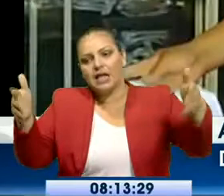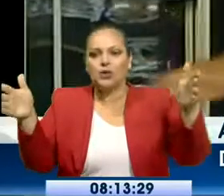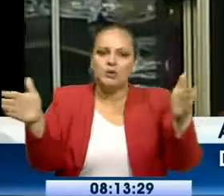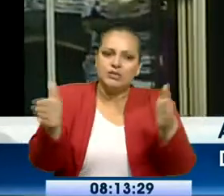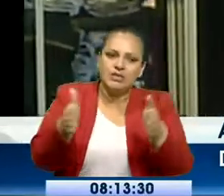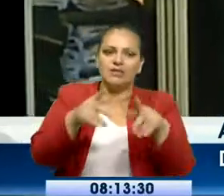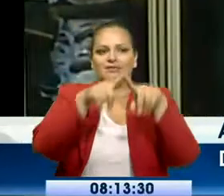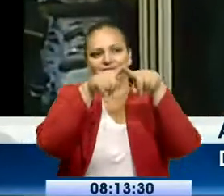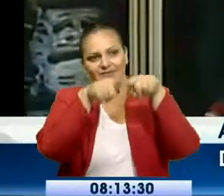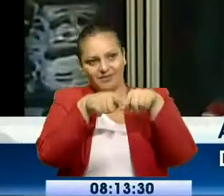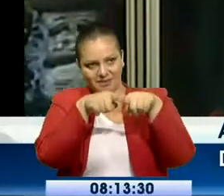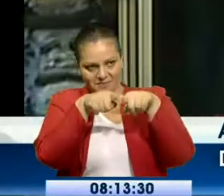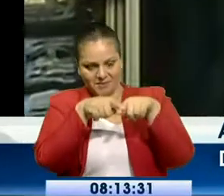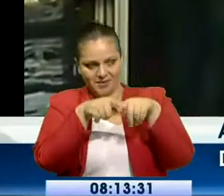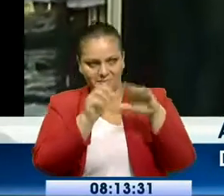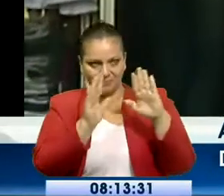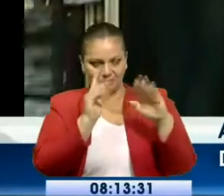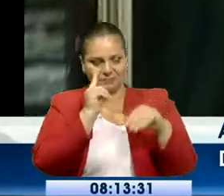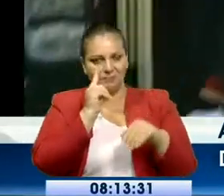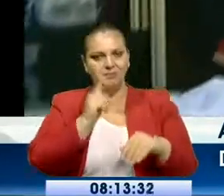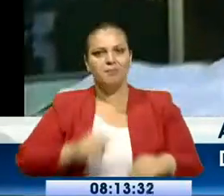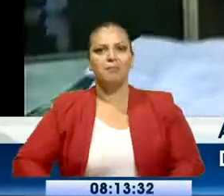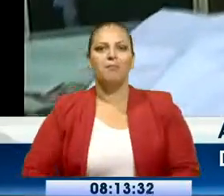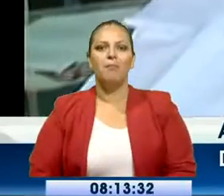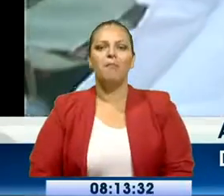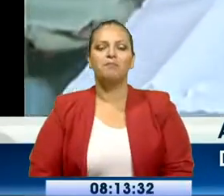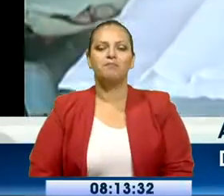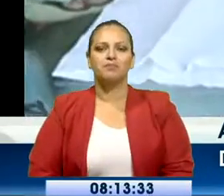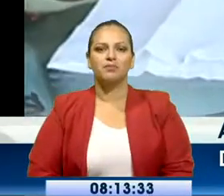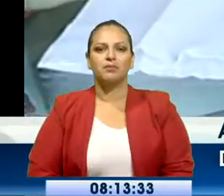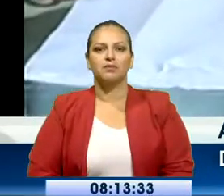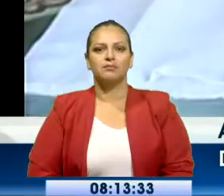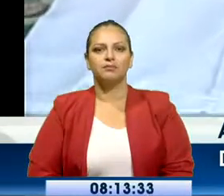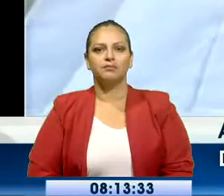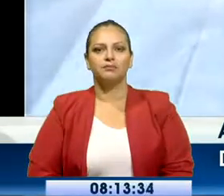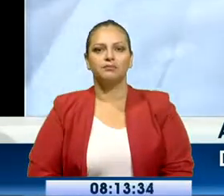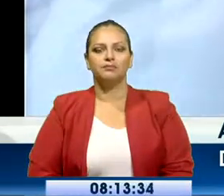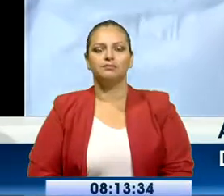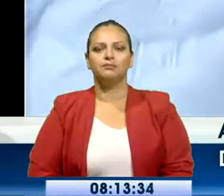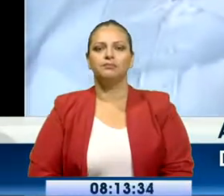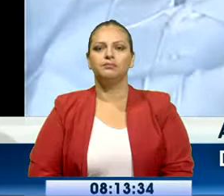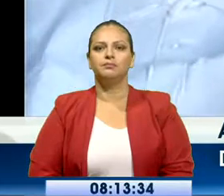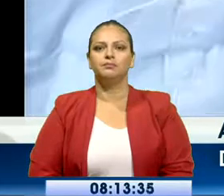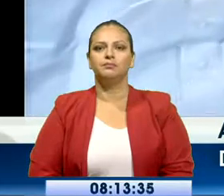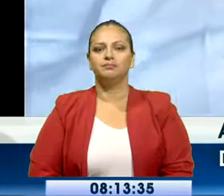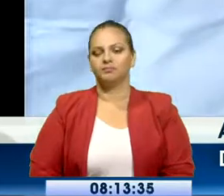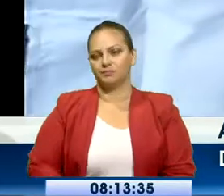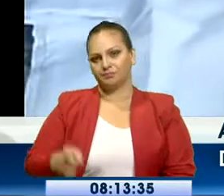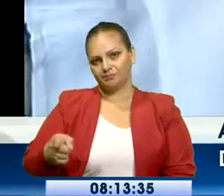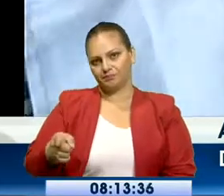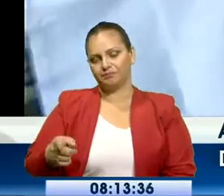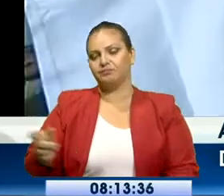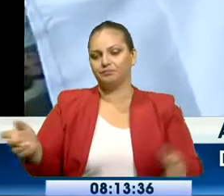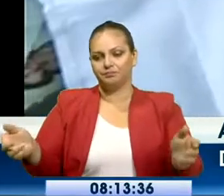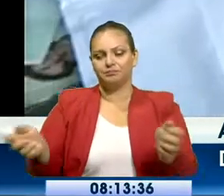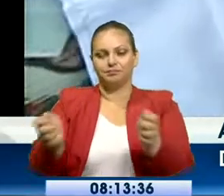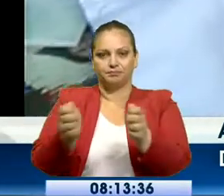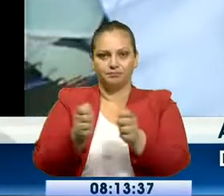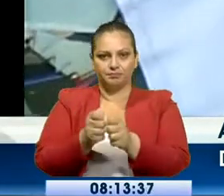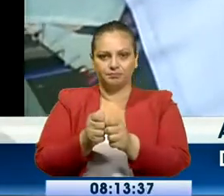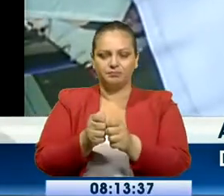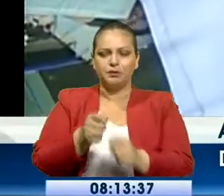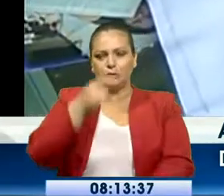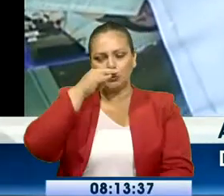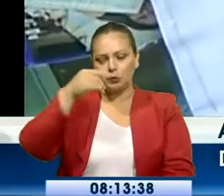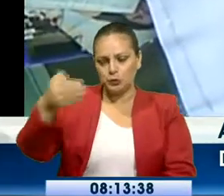recuerda la calidad de la tela este que estamos viendo aquí conjuntito este es una talla como para un niño de 4 años